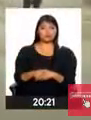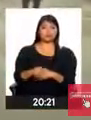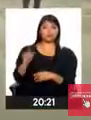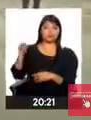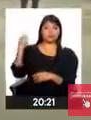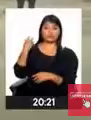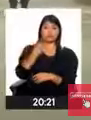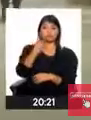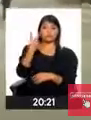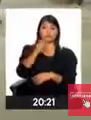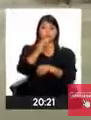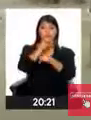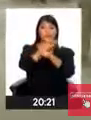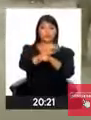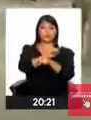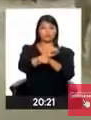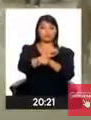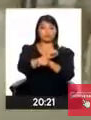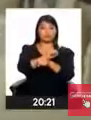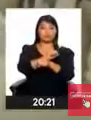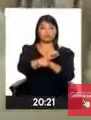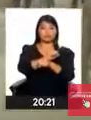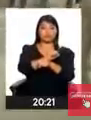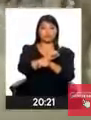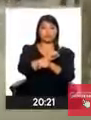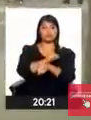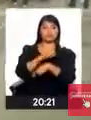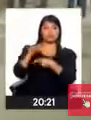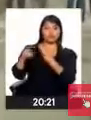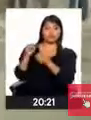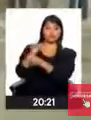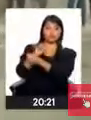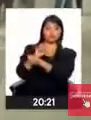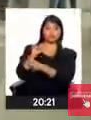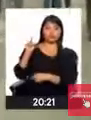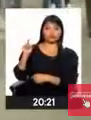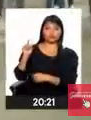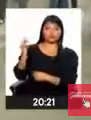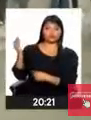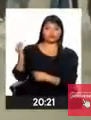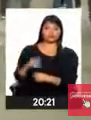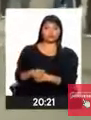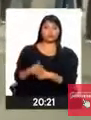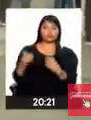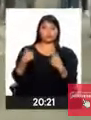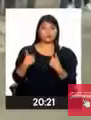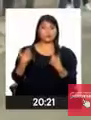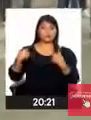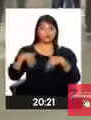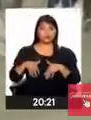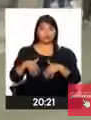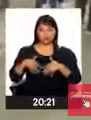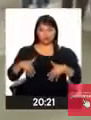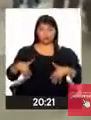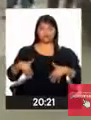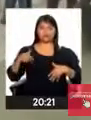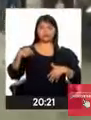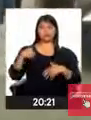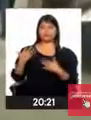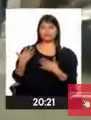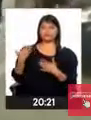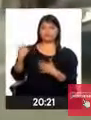a estas dos personas que aún se encuentran detenidas aquí. Se les encontró en su poder no solamente